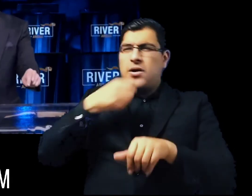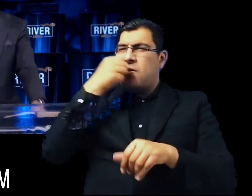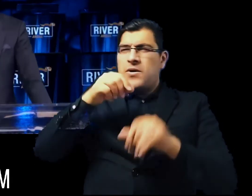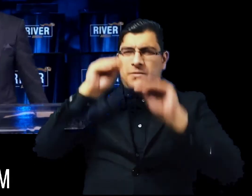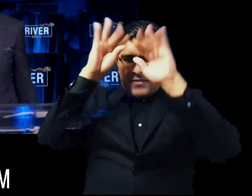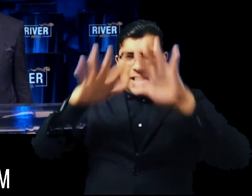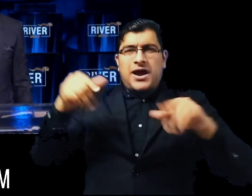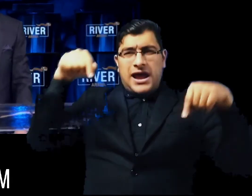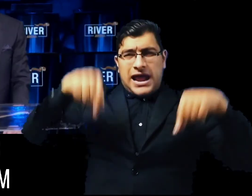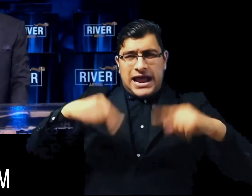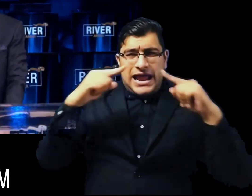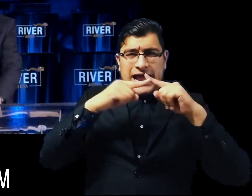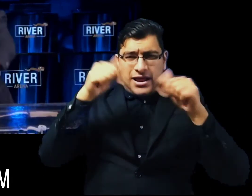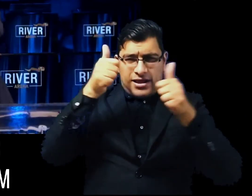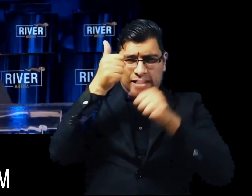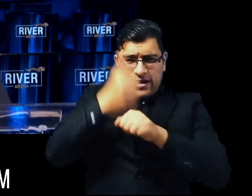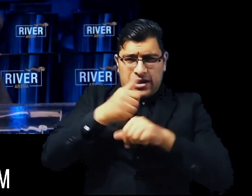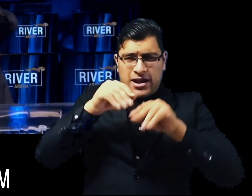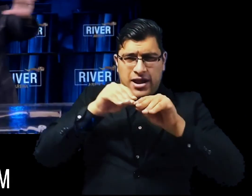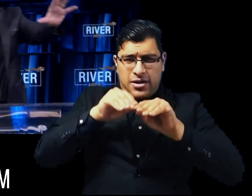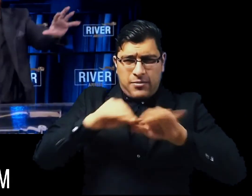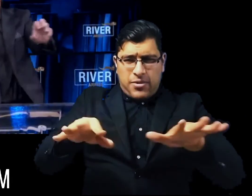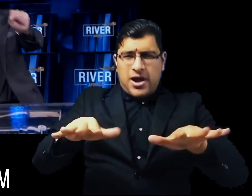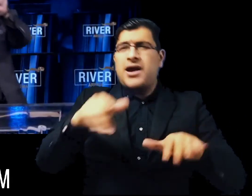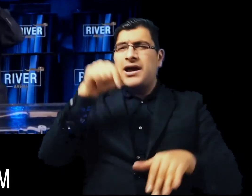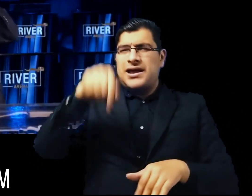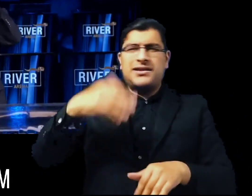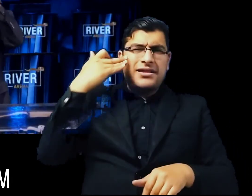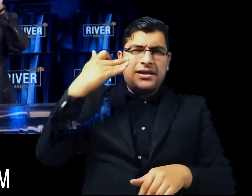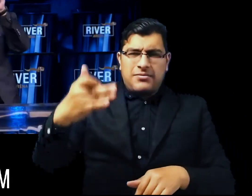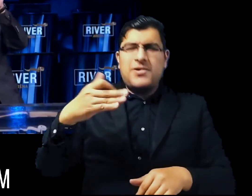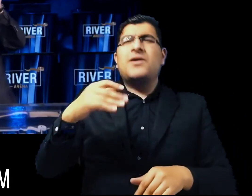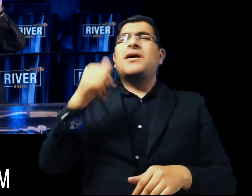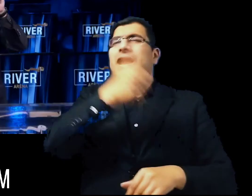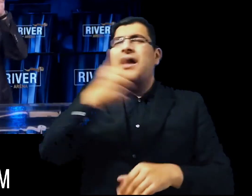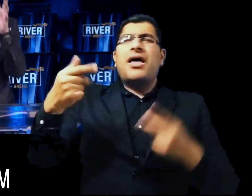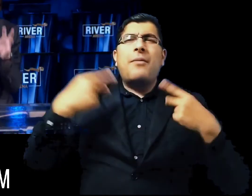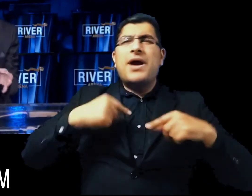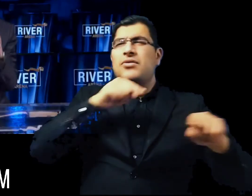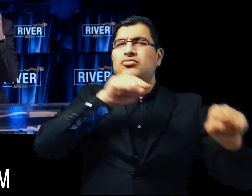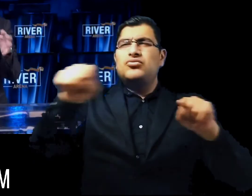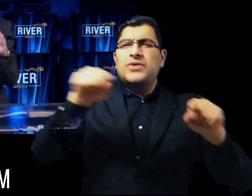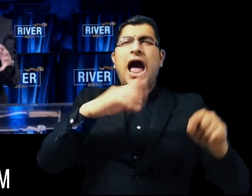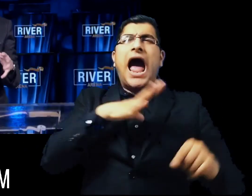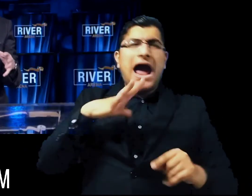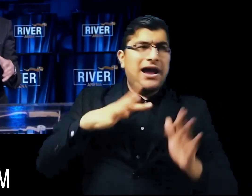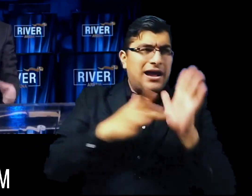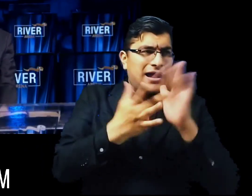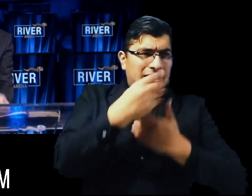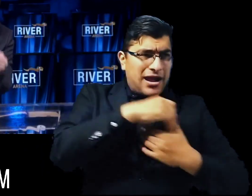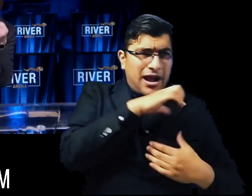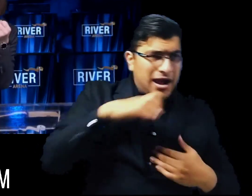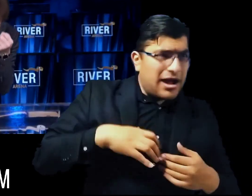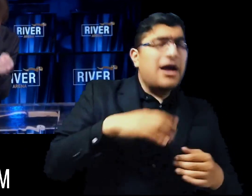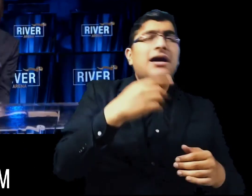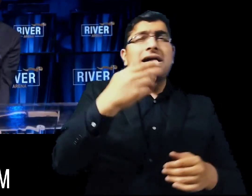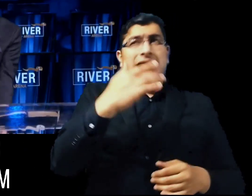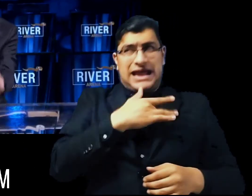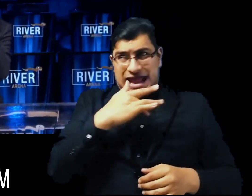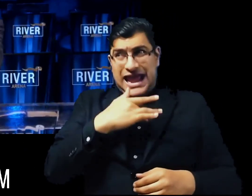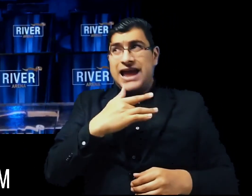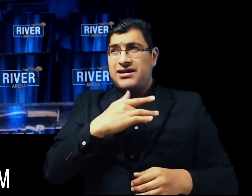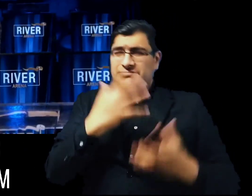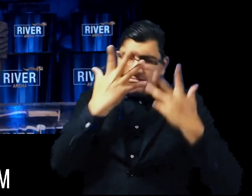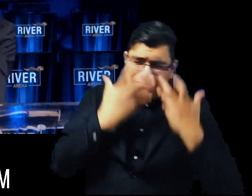nos plantó en esta temporada. Oro por cada sitio donde haya creyentes, cristianos con heridas, pero que se